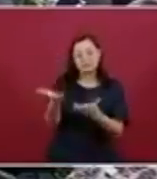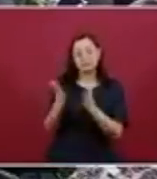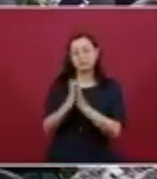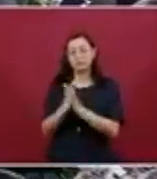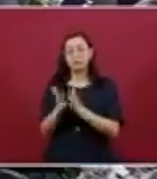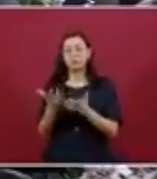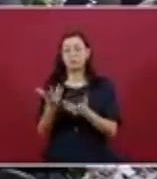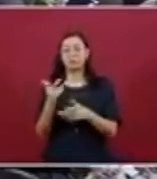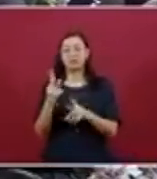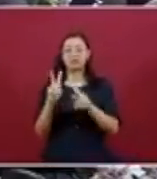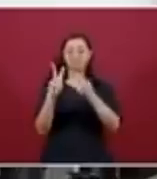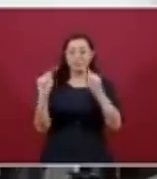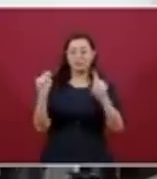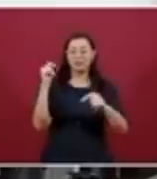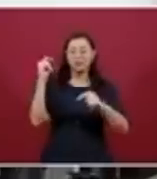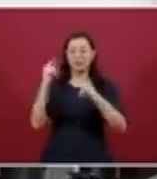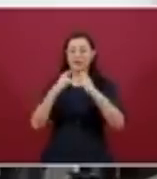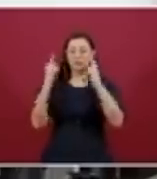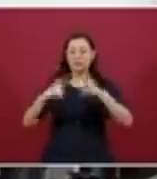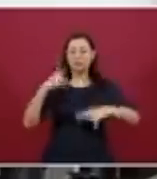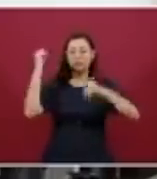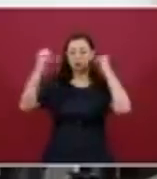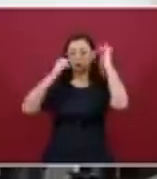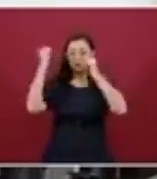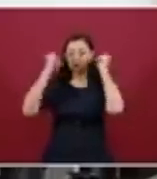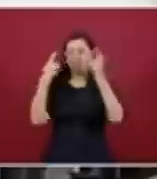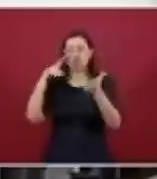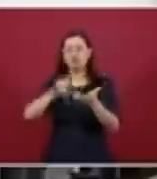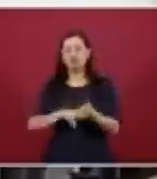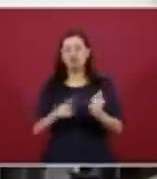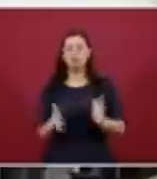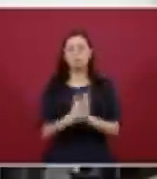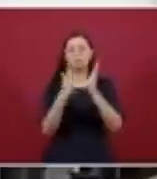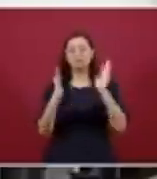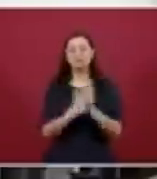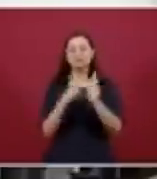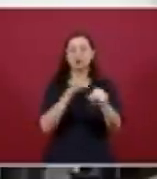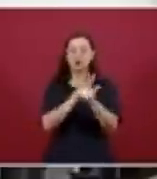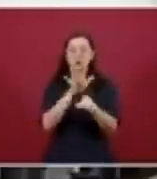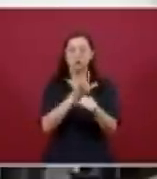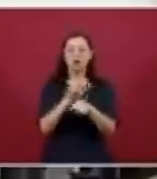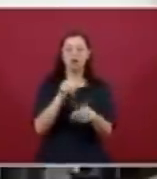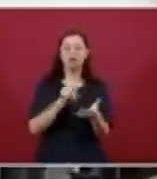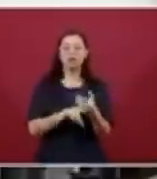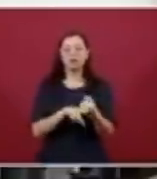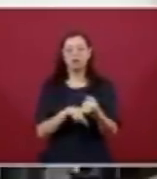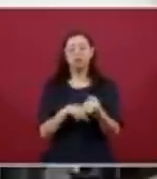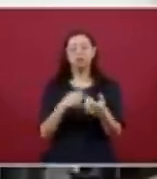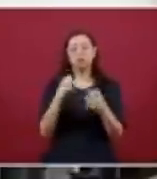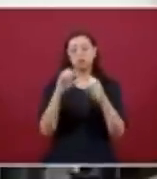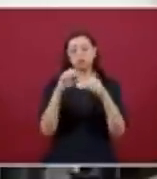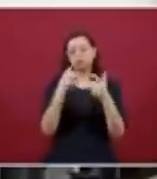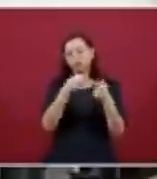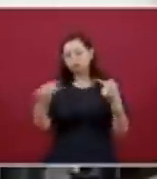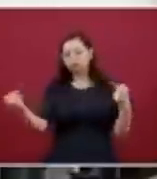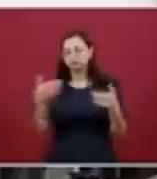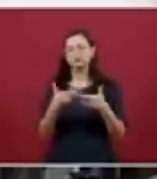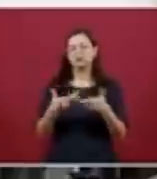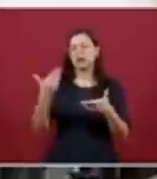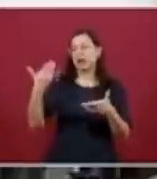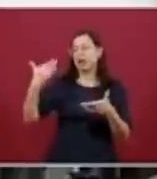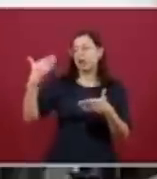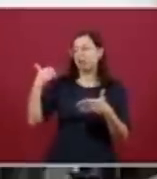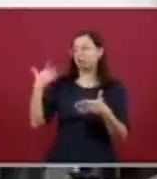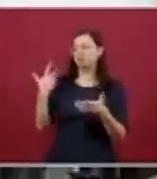tianguis turístico, qué empresas son las que van a participar en la organización. Recordaremos que en sexenios